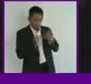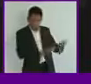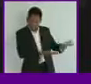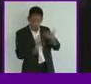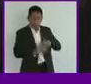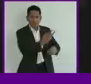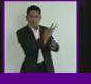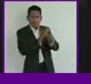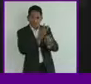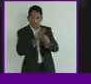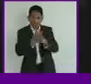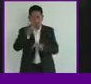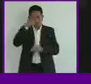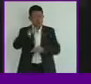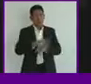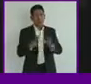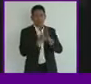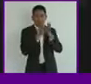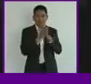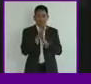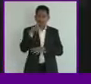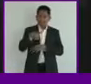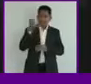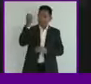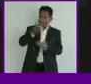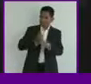comenzar a participar. Muchas gracias.